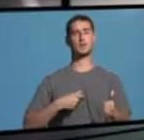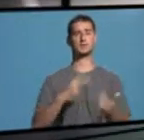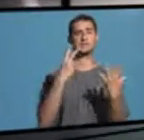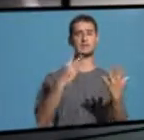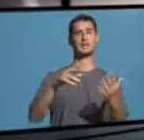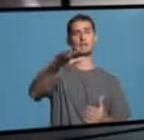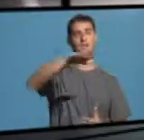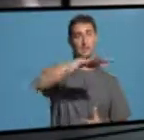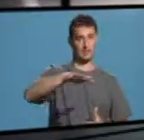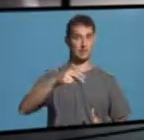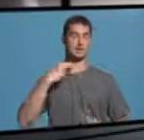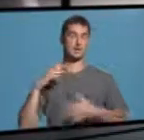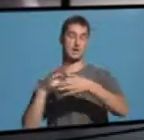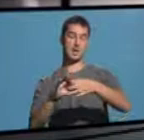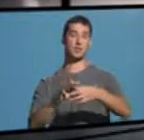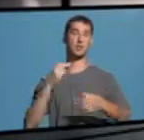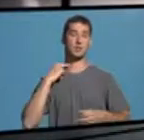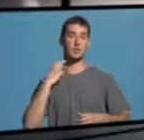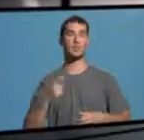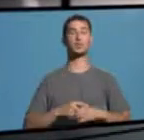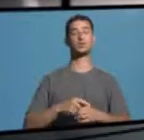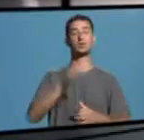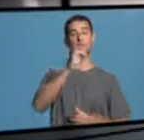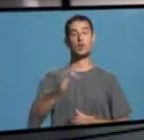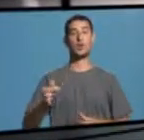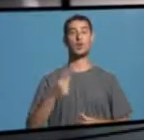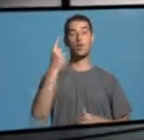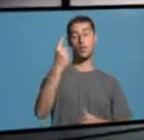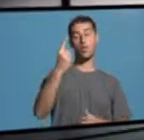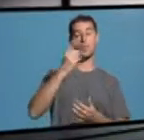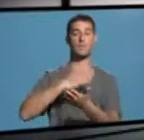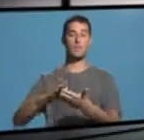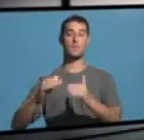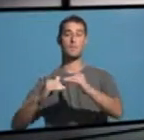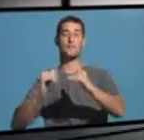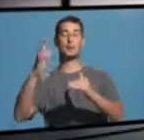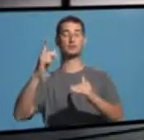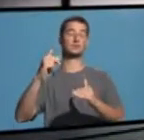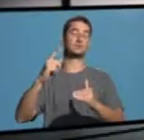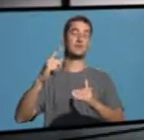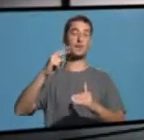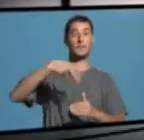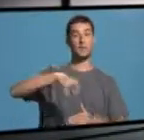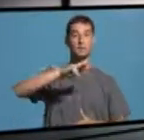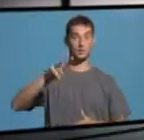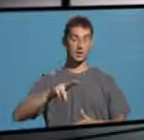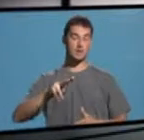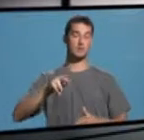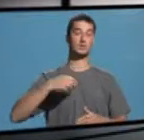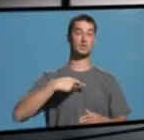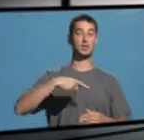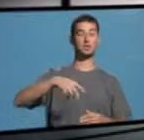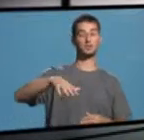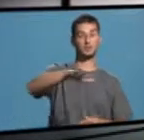impulsar o organismo provincial e que suman máis de 1.200.000 metros cadrados de superficie. Neste momento, o prezo do metro cadrado nos